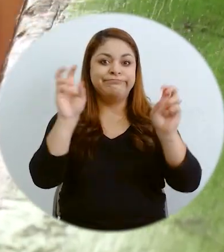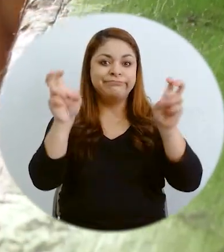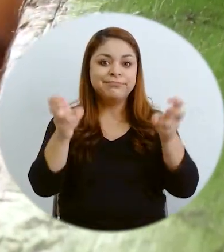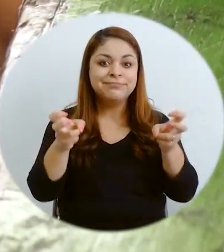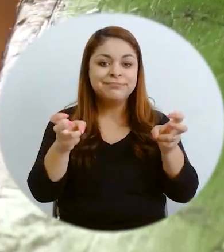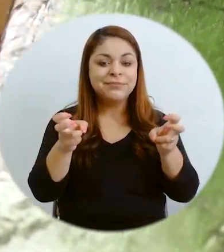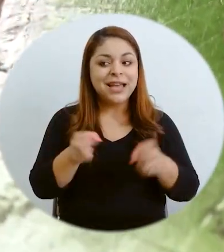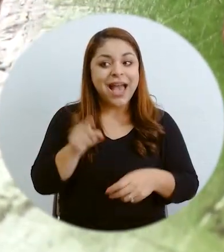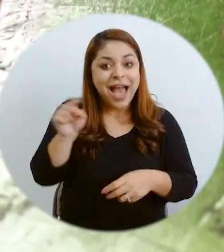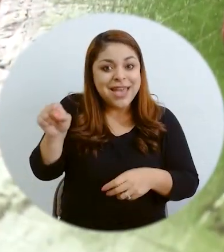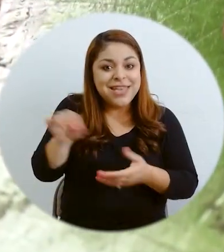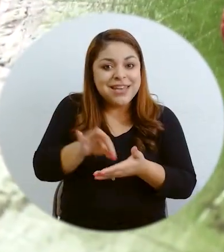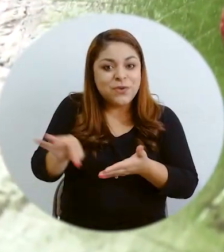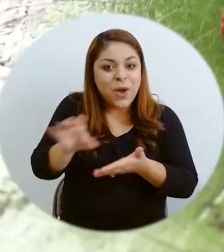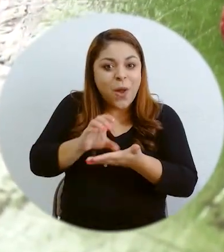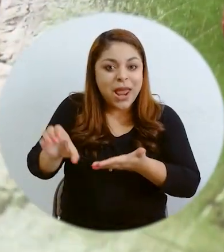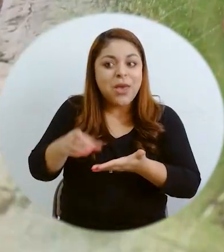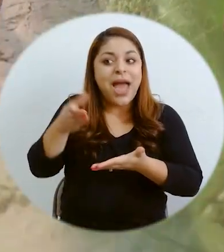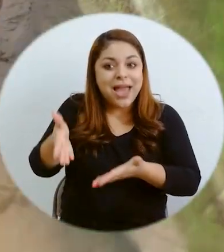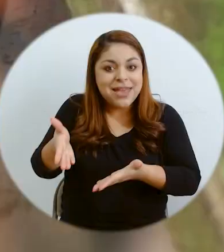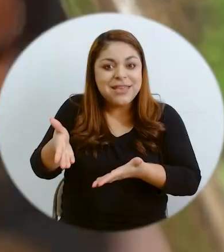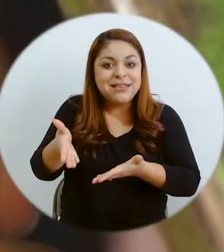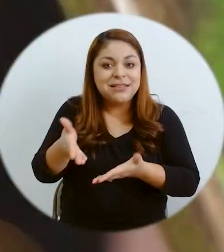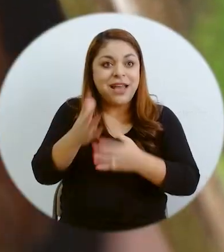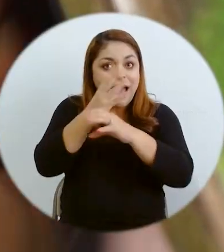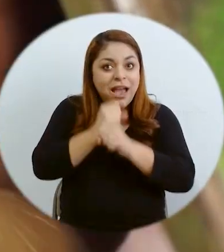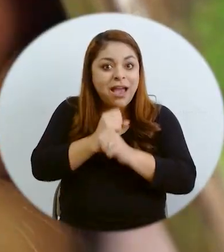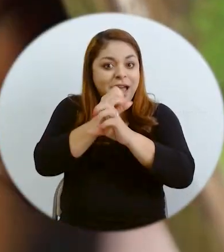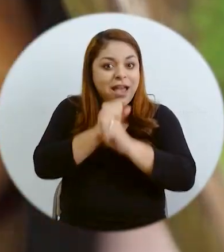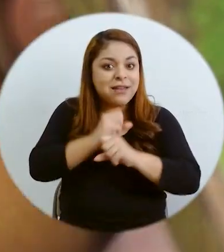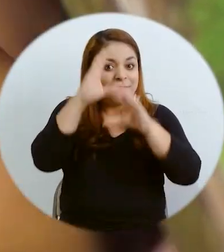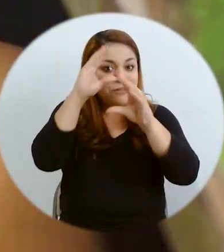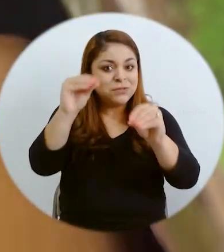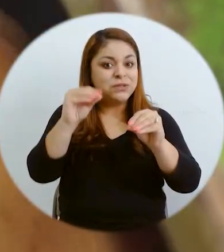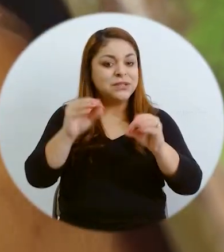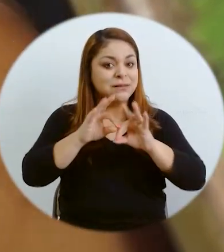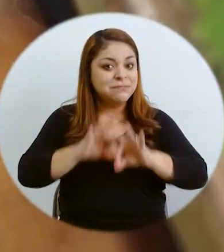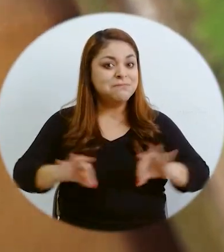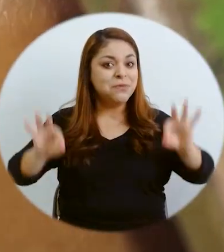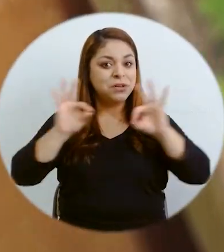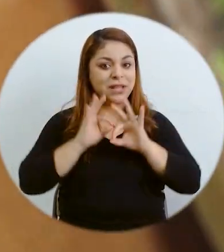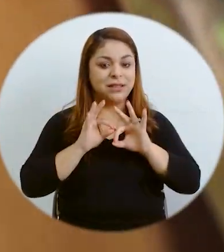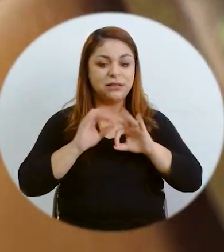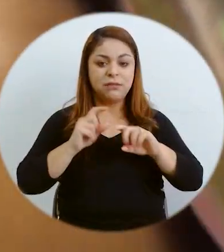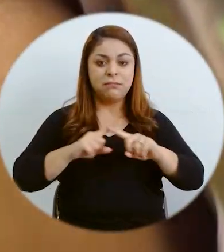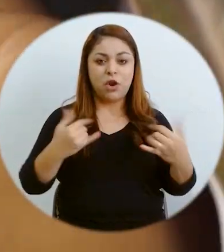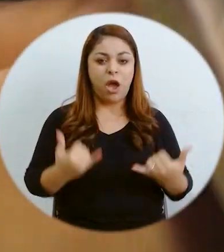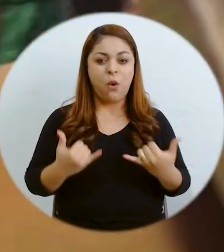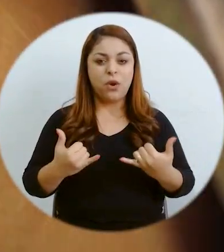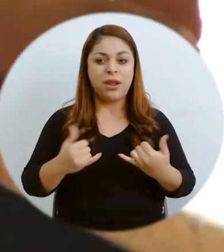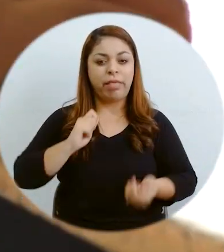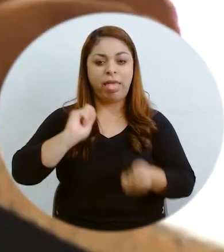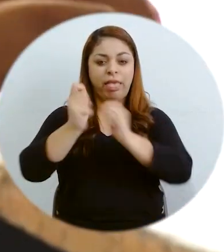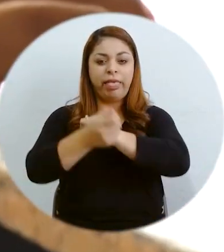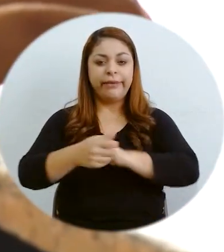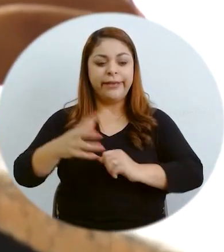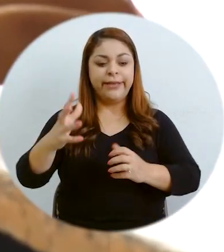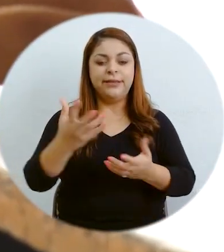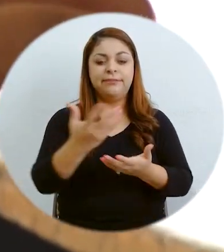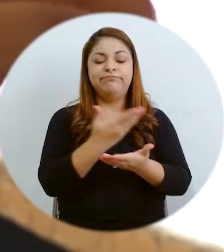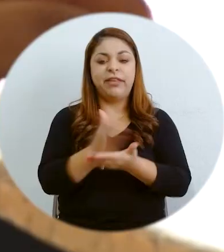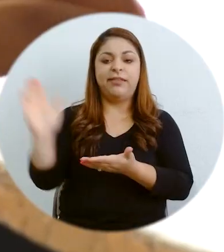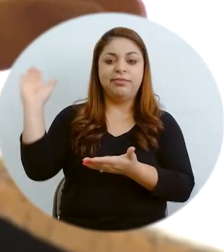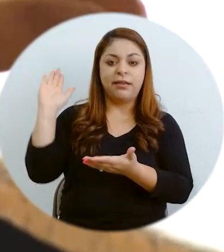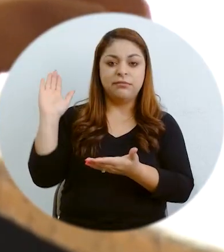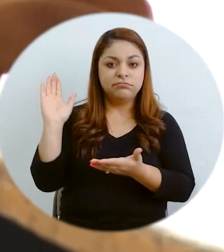eso. Entonces, era ahí en el centro educativo donde estaban recibiendo esa información, que es muy importante. Y hoy en